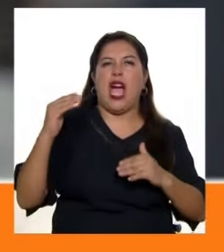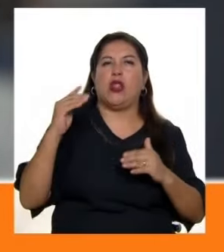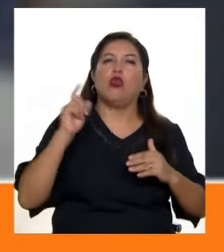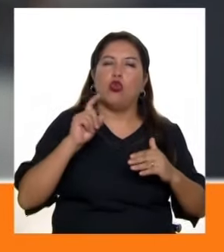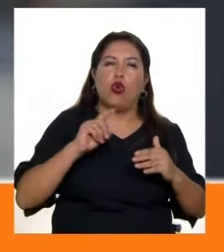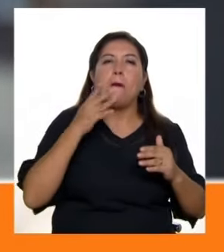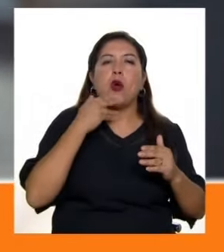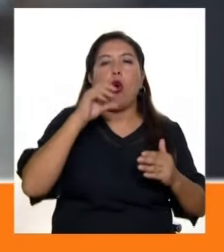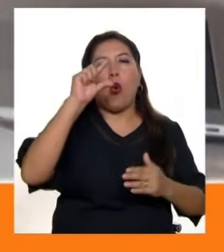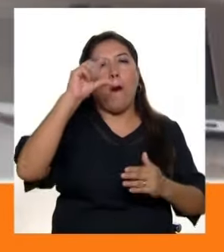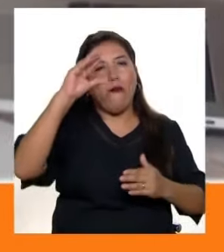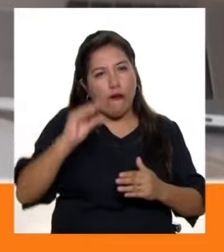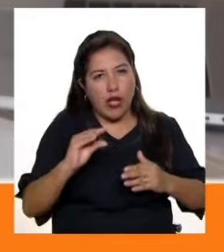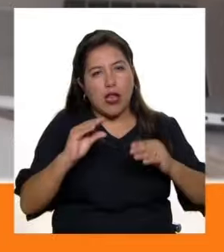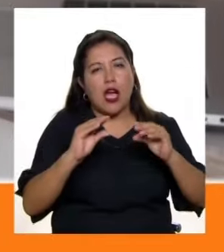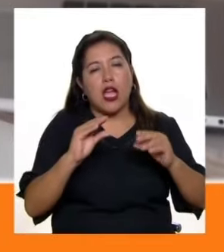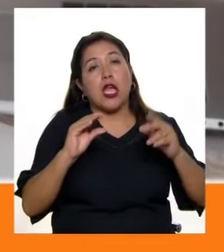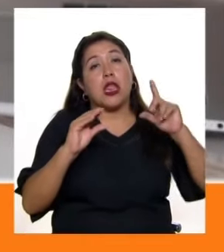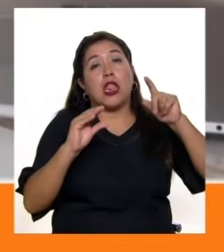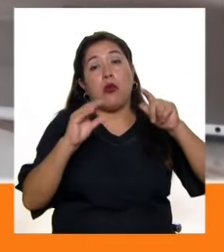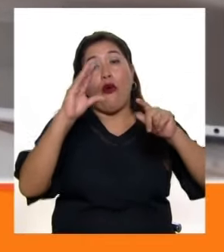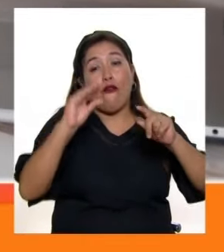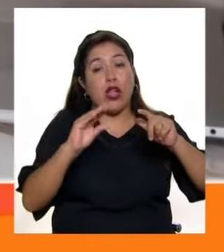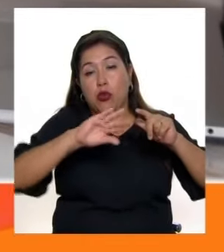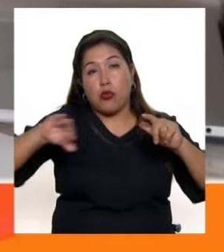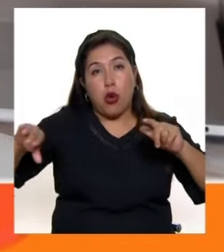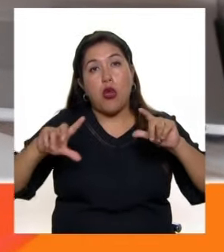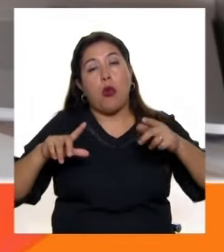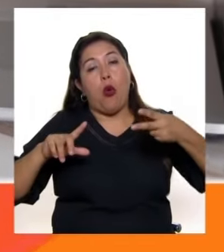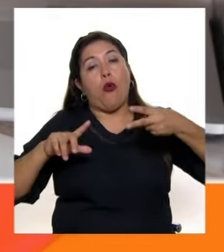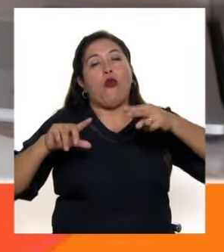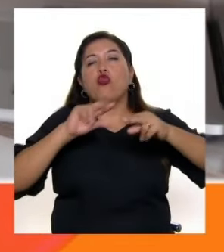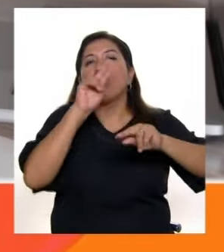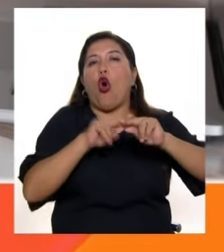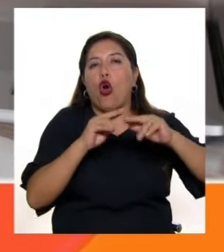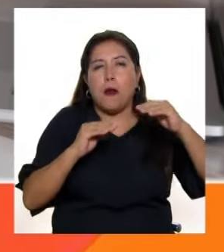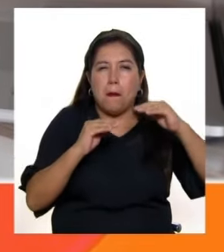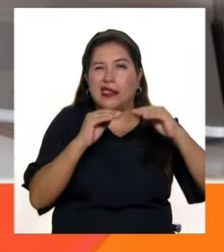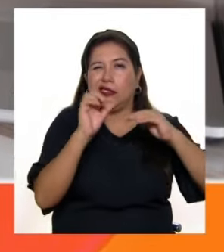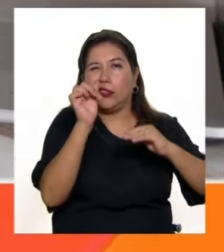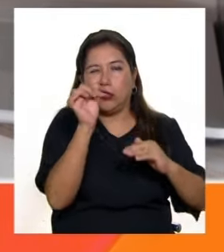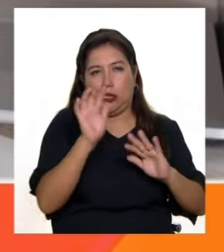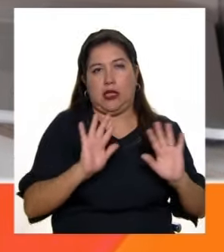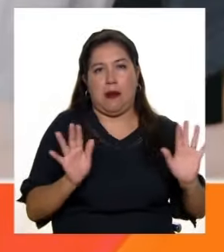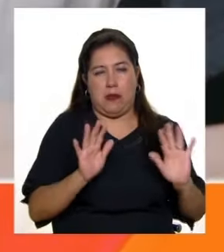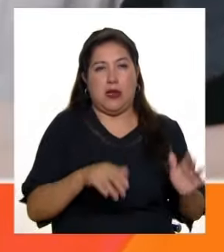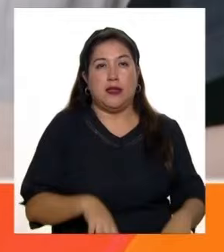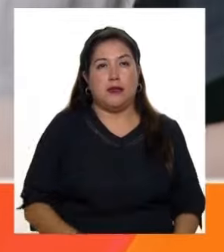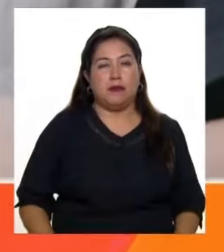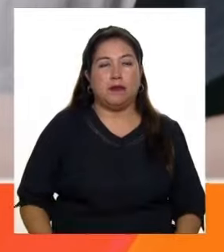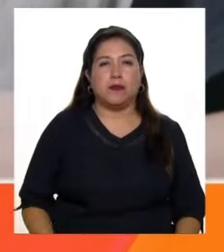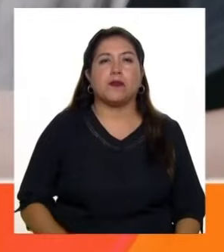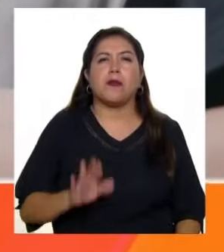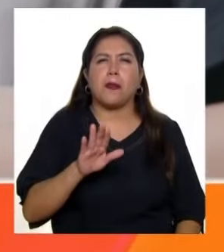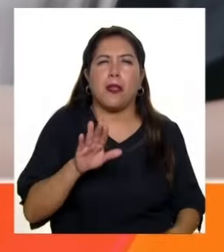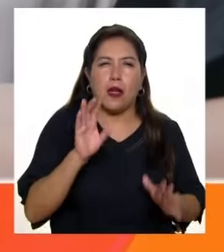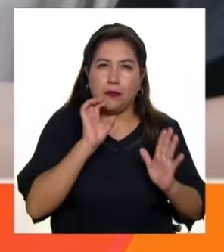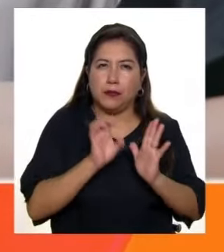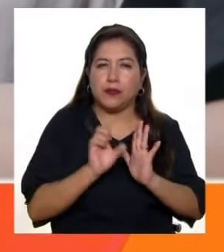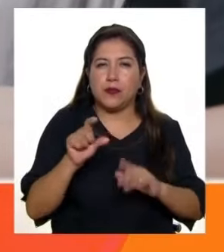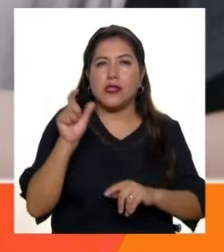o servicio para que luego sigan comprando. Ahora, entonces, un poco la idea de lo que tú nos estás mencionando ahorita, Andrés, es que no nos centremos,